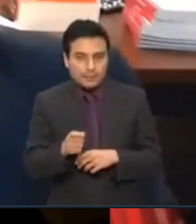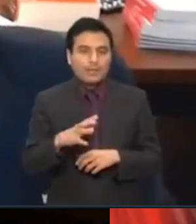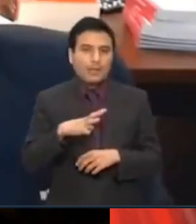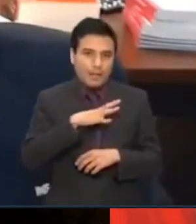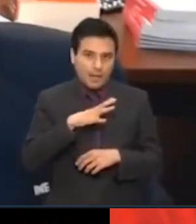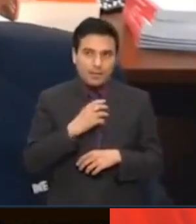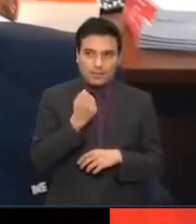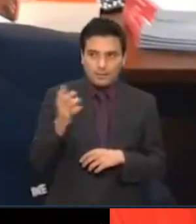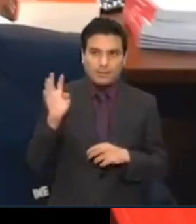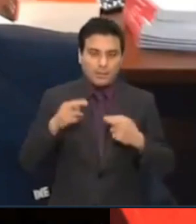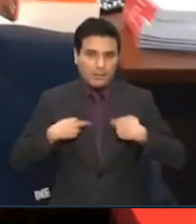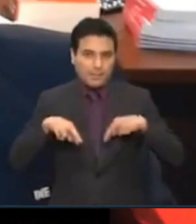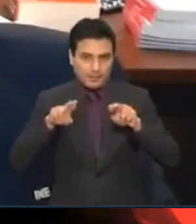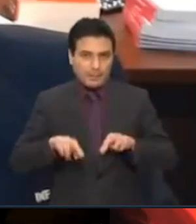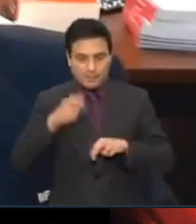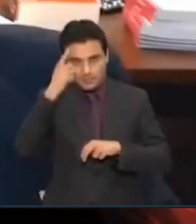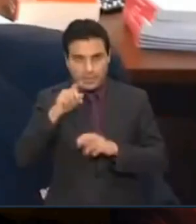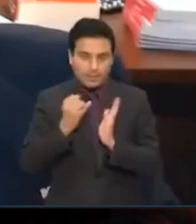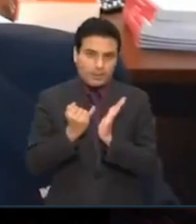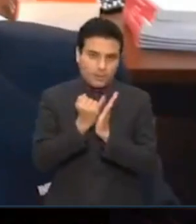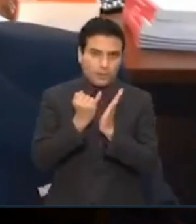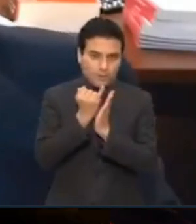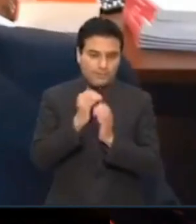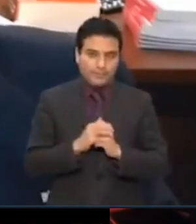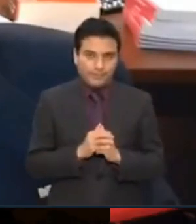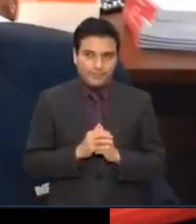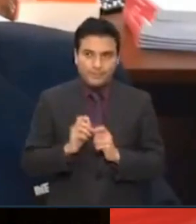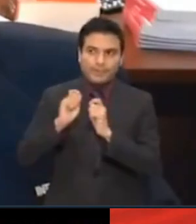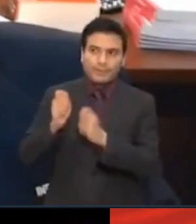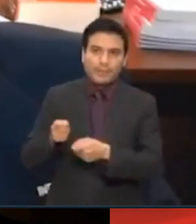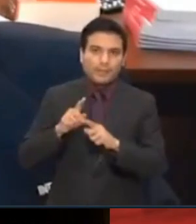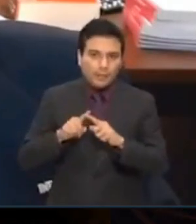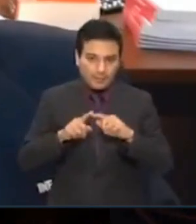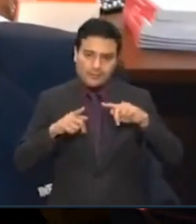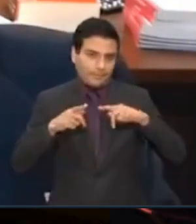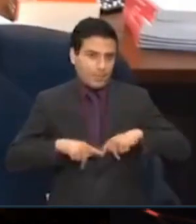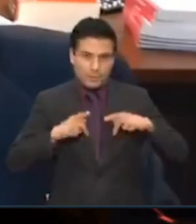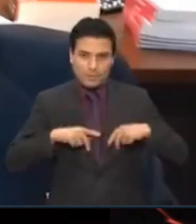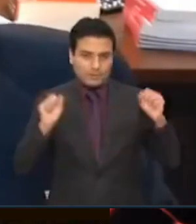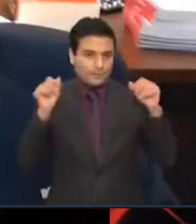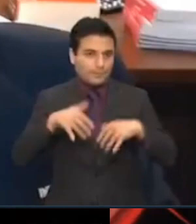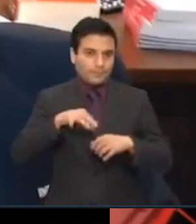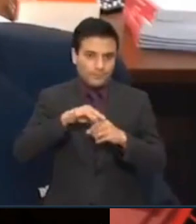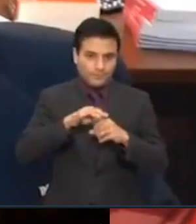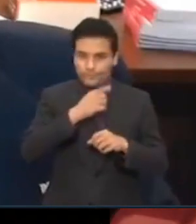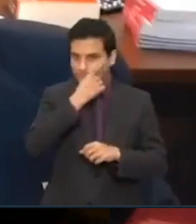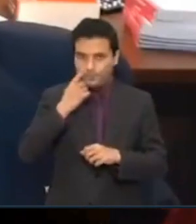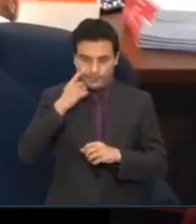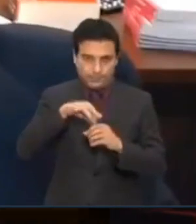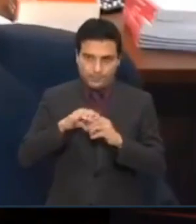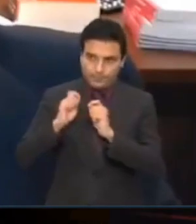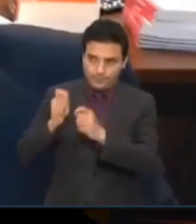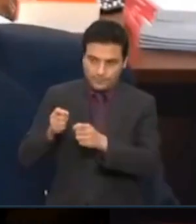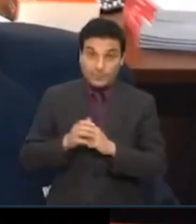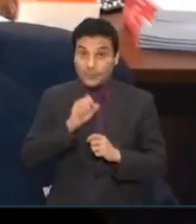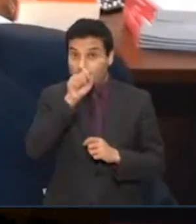representantes que integran los órganos de decisión política del Estado, que son designados por los electores y que actúan por nombre y cuenta de ellos, pero por otro